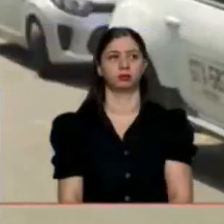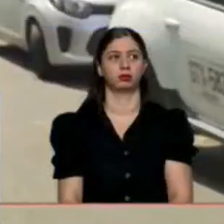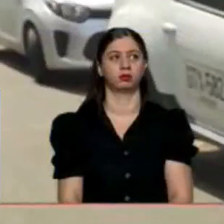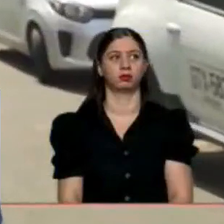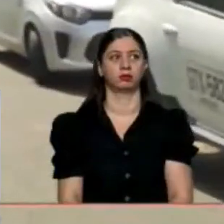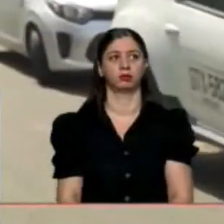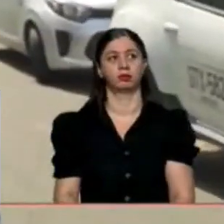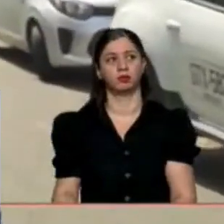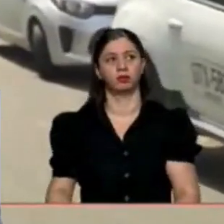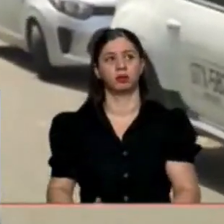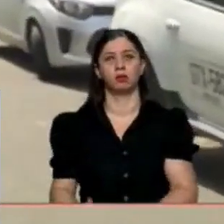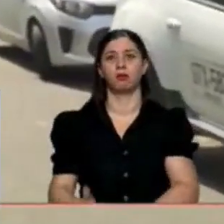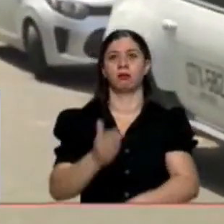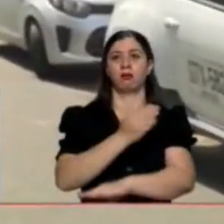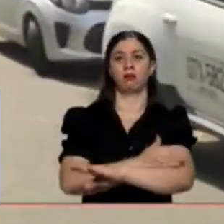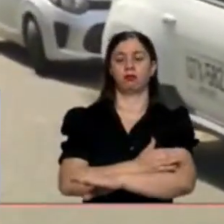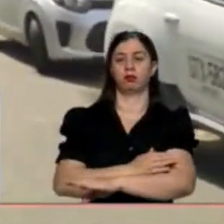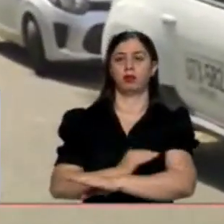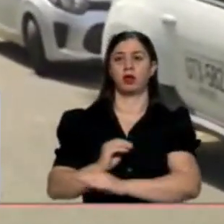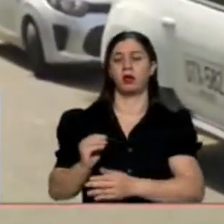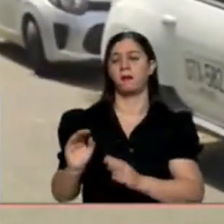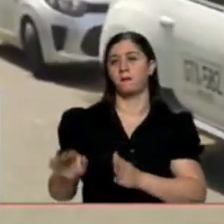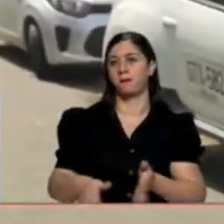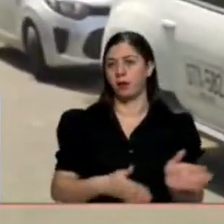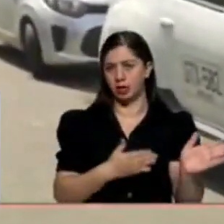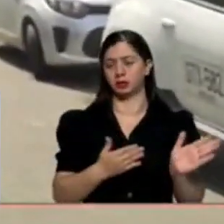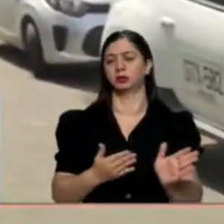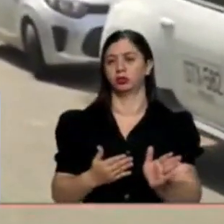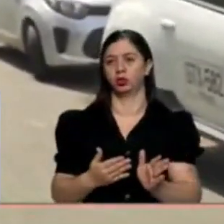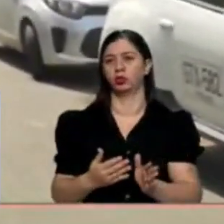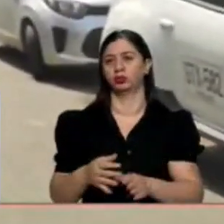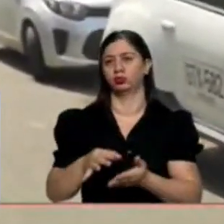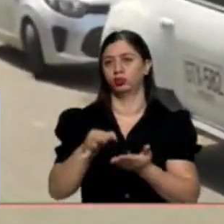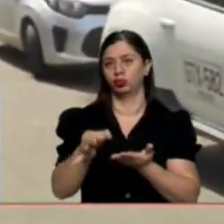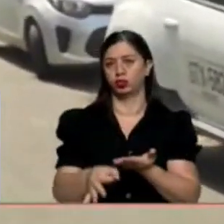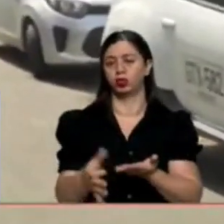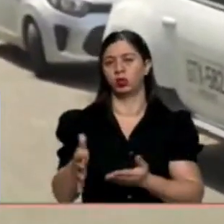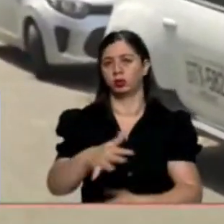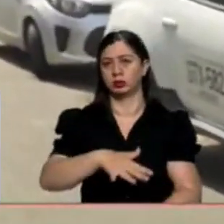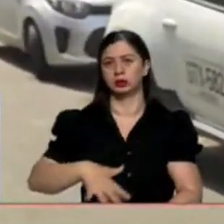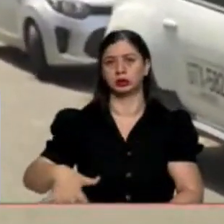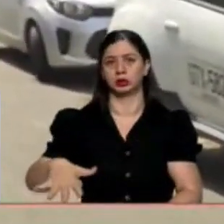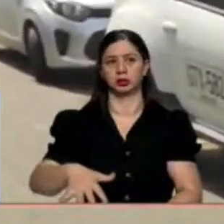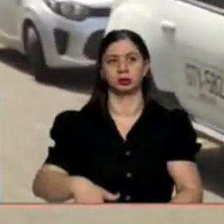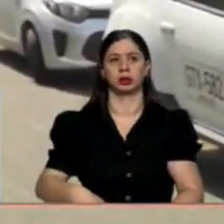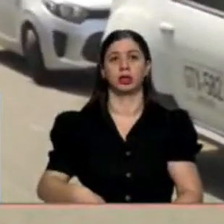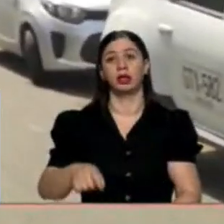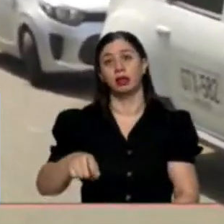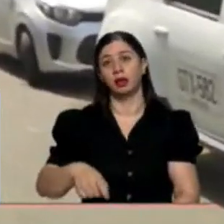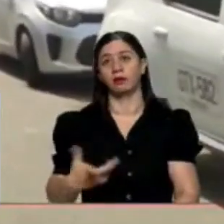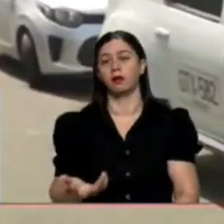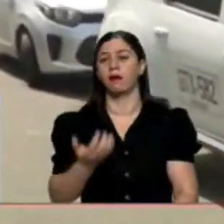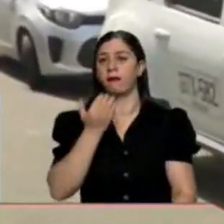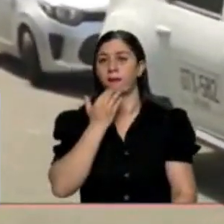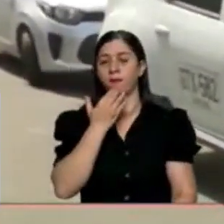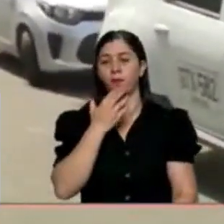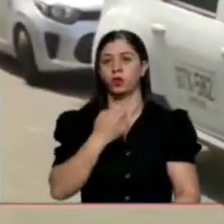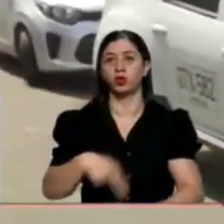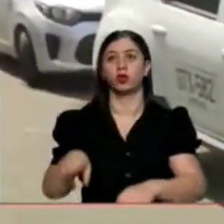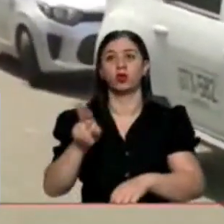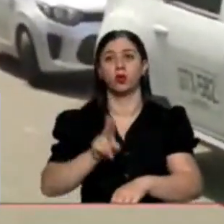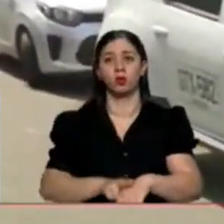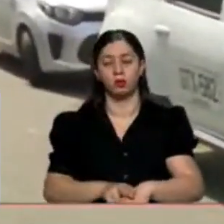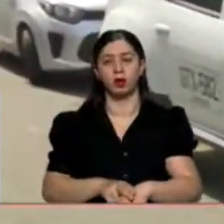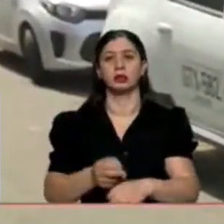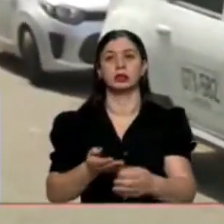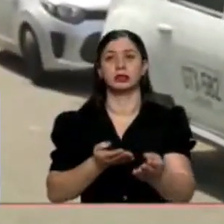Se requiere de una fase previa con planeación municipal, que son los que se habilitan, digamos, y que estos sectores puedan convertirse en sectores, digamos, normales, donde